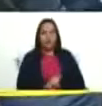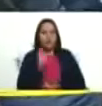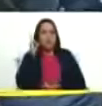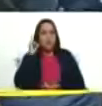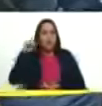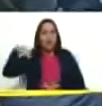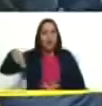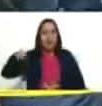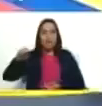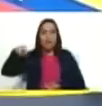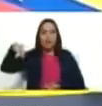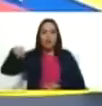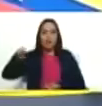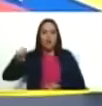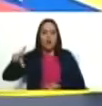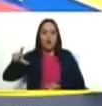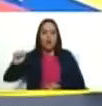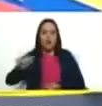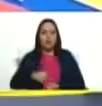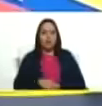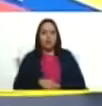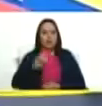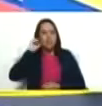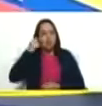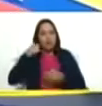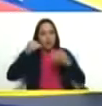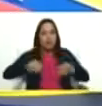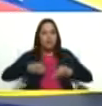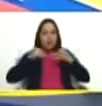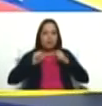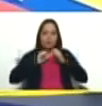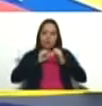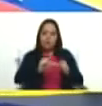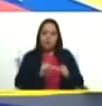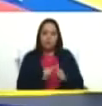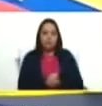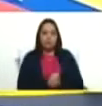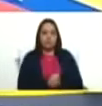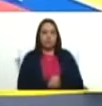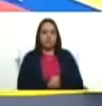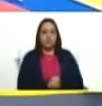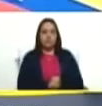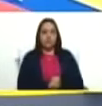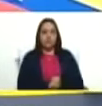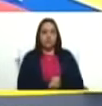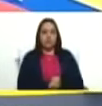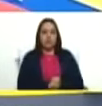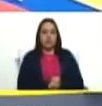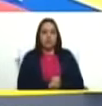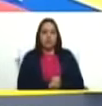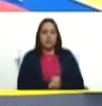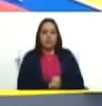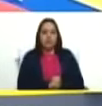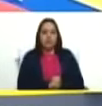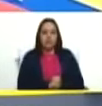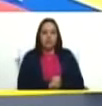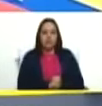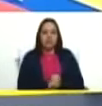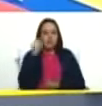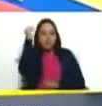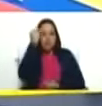Y recuerda, recuerdo permanente a su espíritu, a